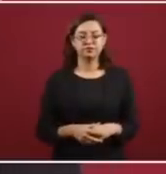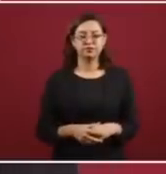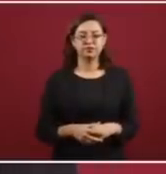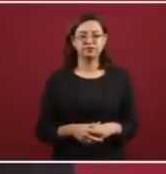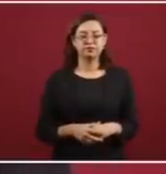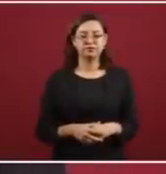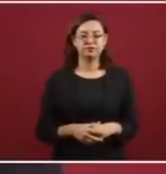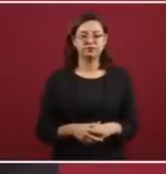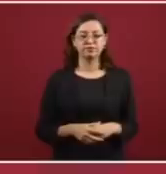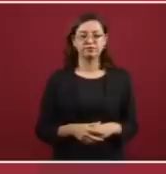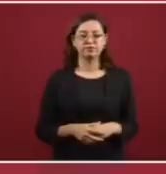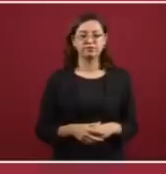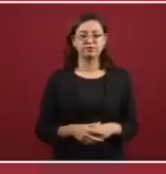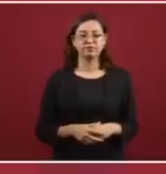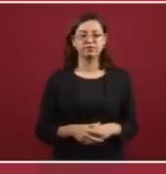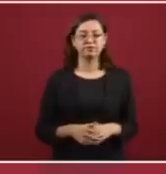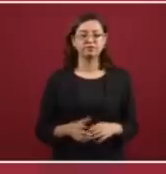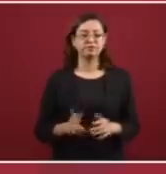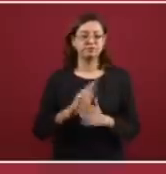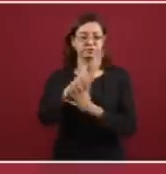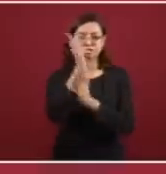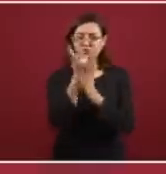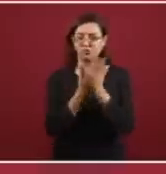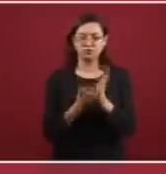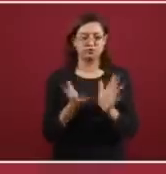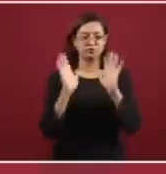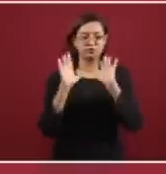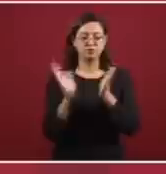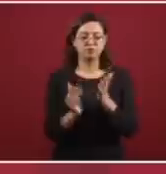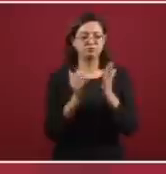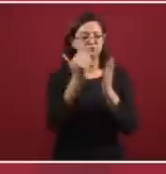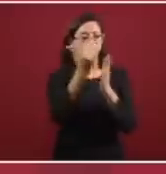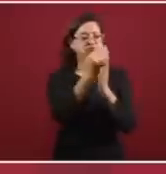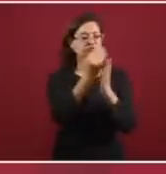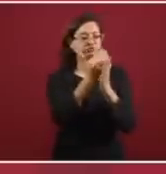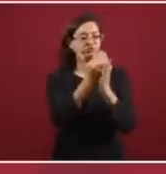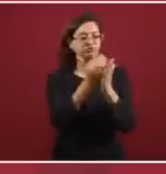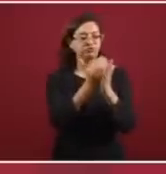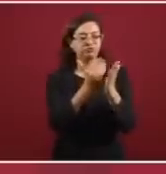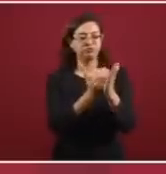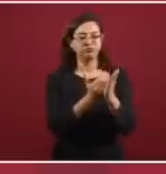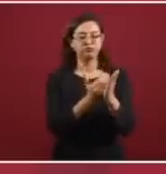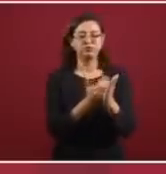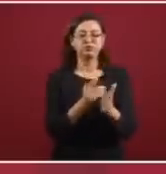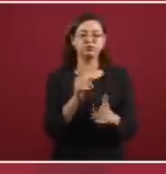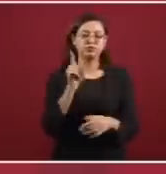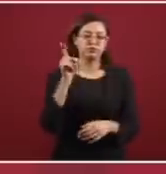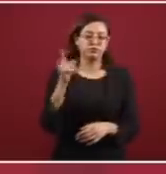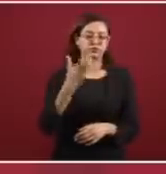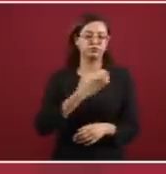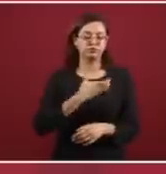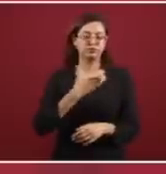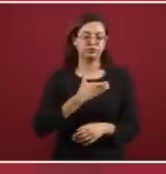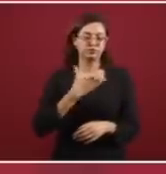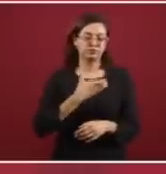Ya está el programa, es un evento en el Zócalo